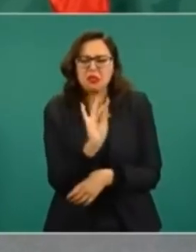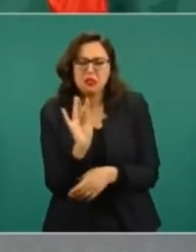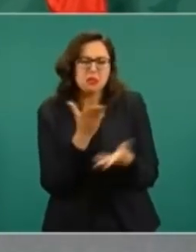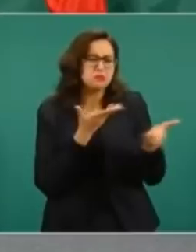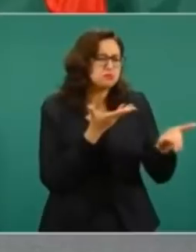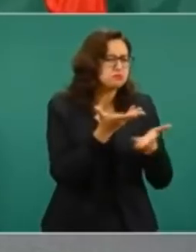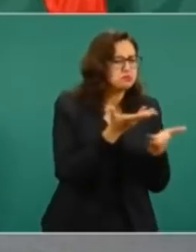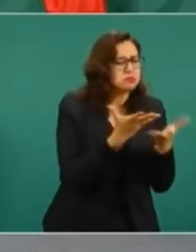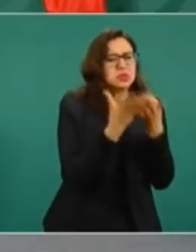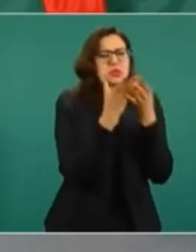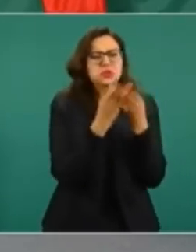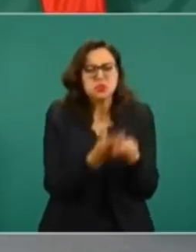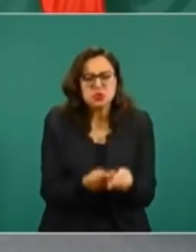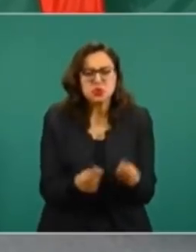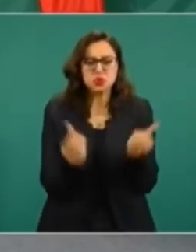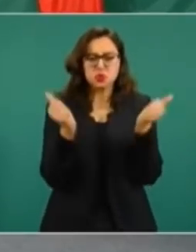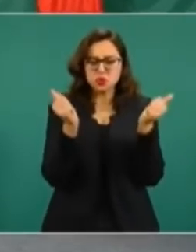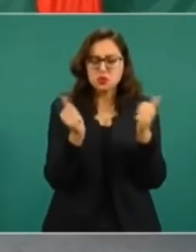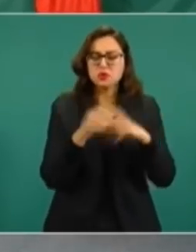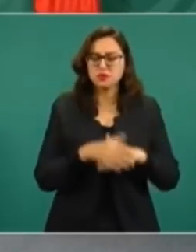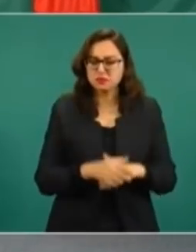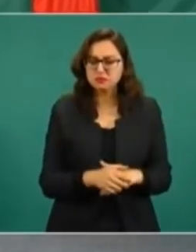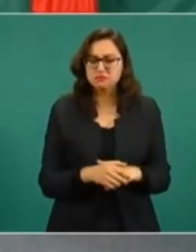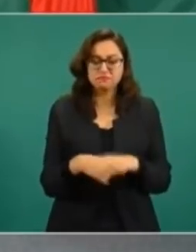mediante el diálogo,